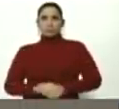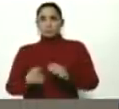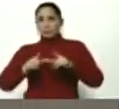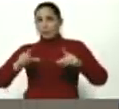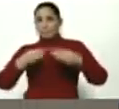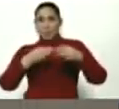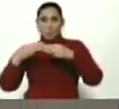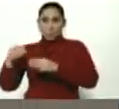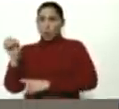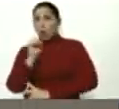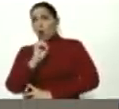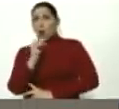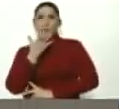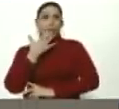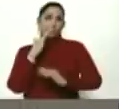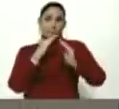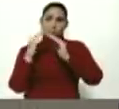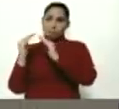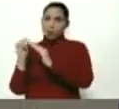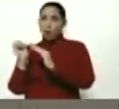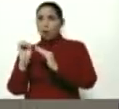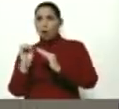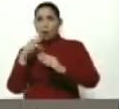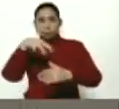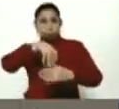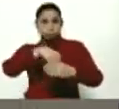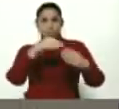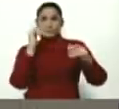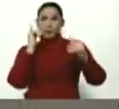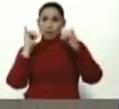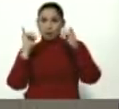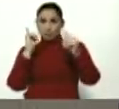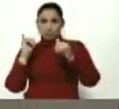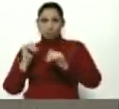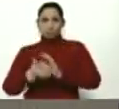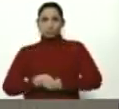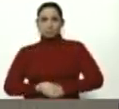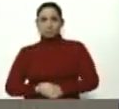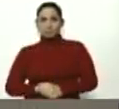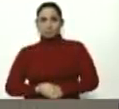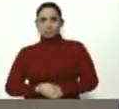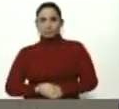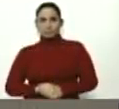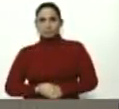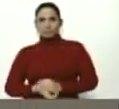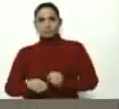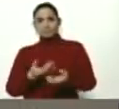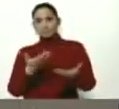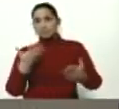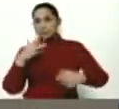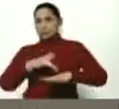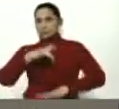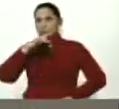espacios públicos o sea en vivienda, en este caso concreto en una fiesta, pues es un riesgo